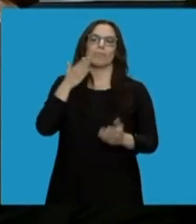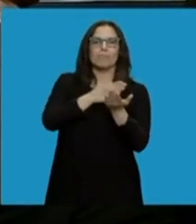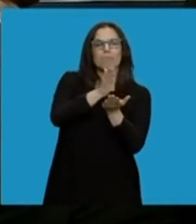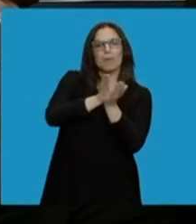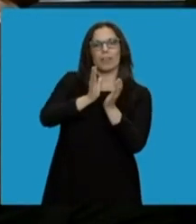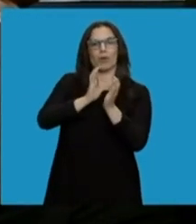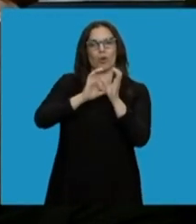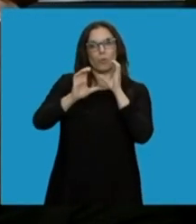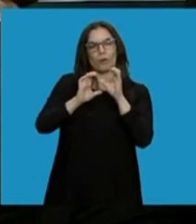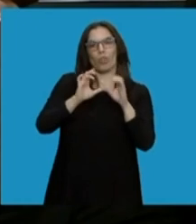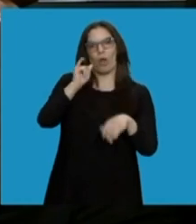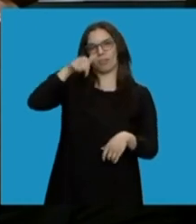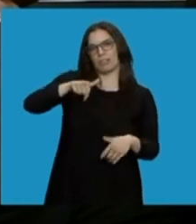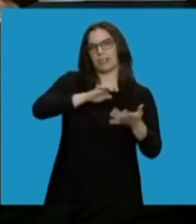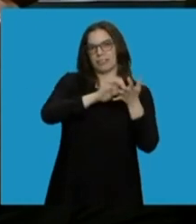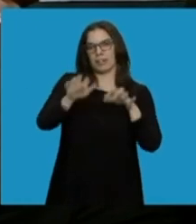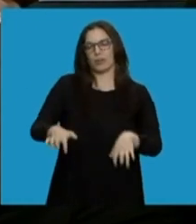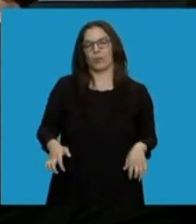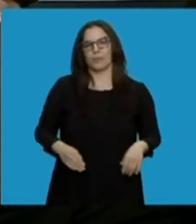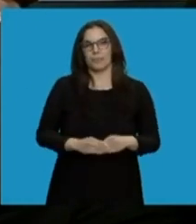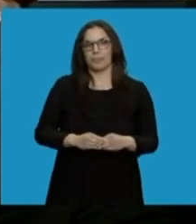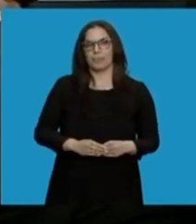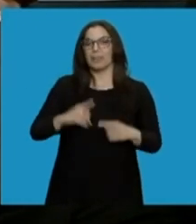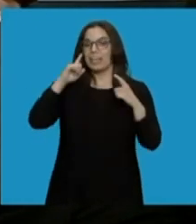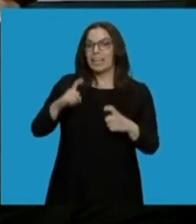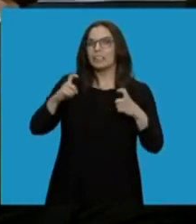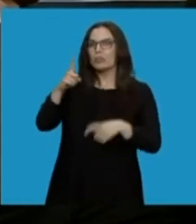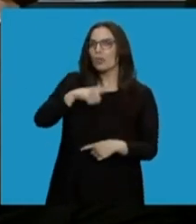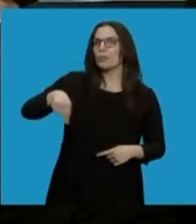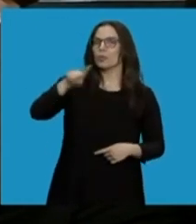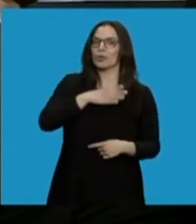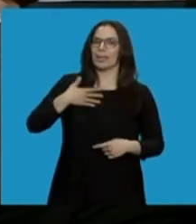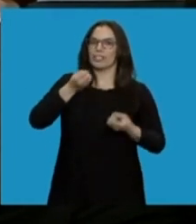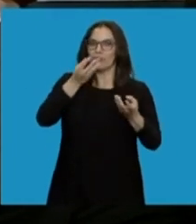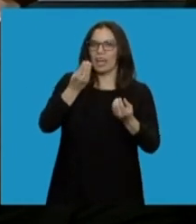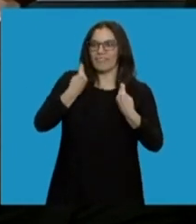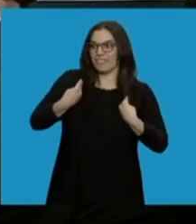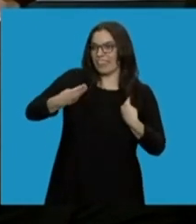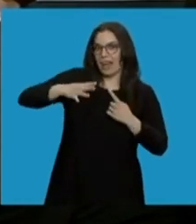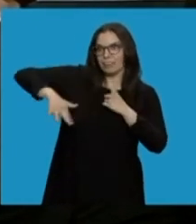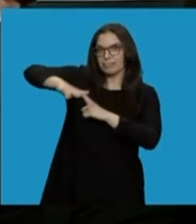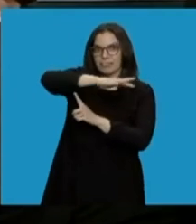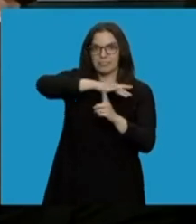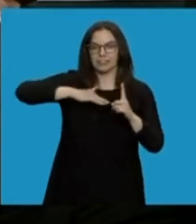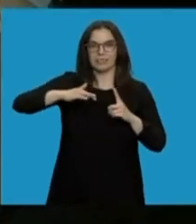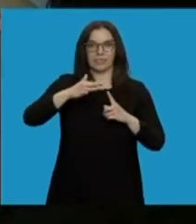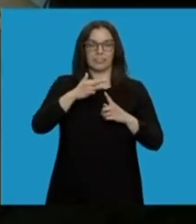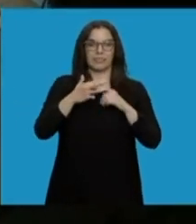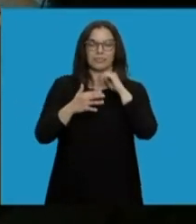medios que tenemos en Castilla y León, del esfuerzo para contar la vida que nos rodea a